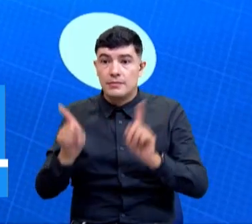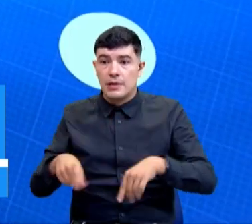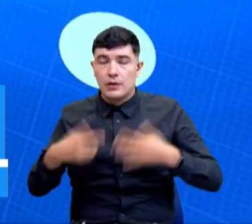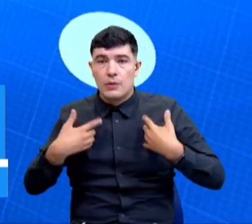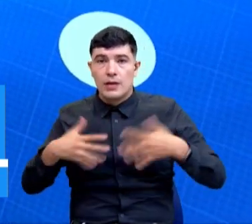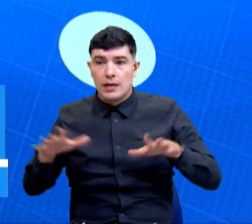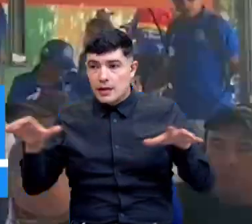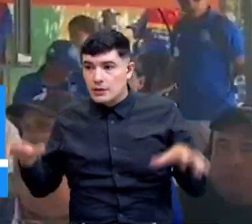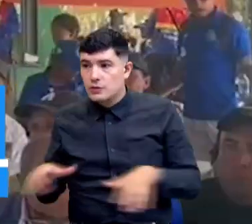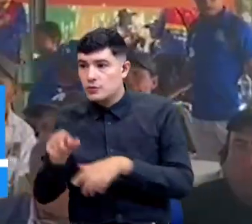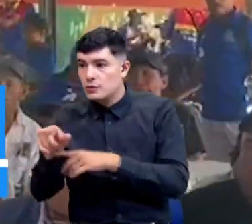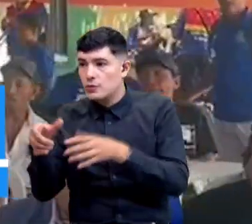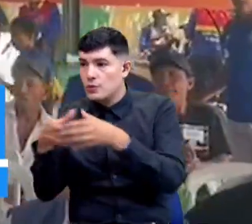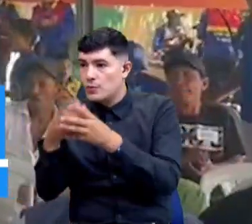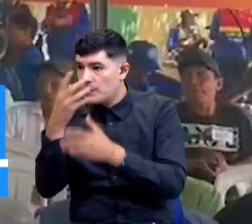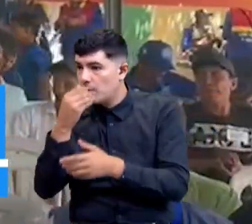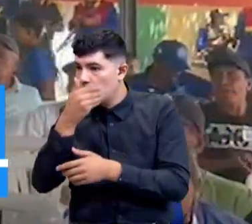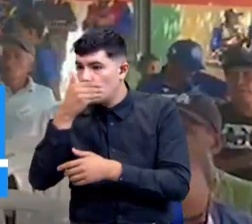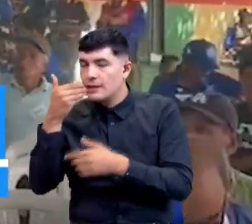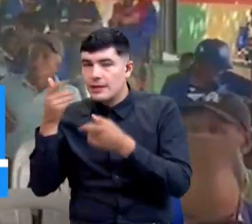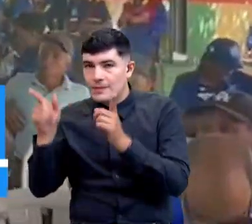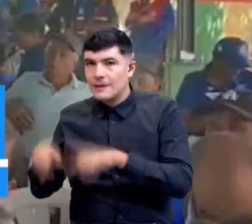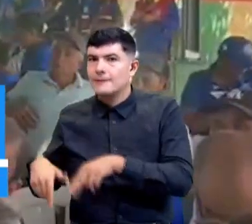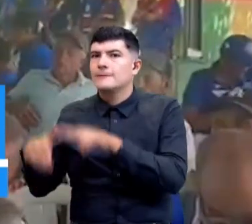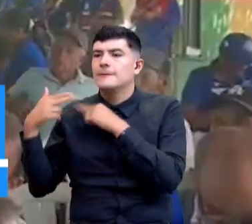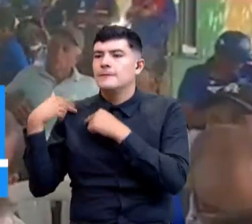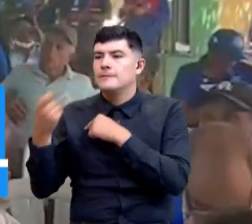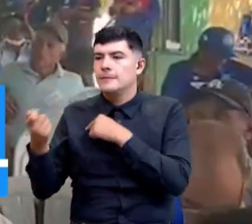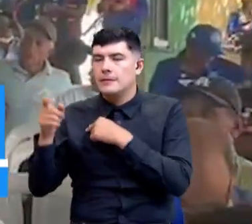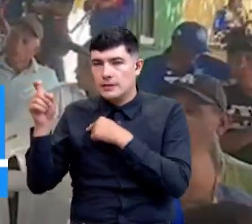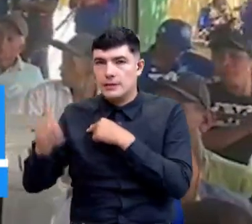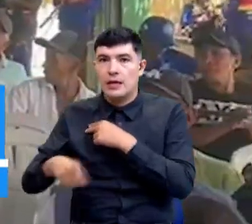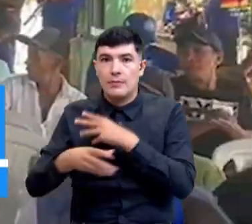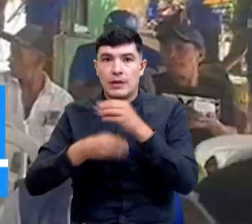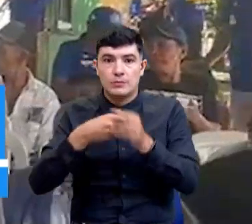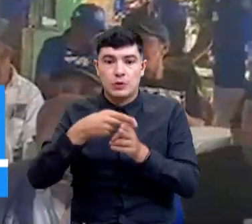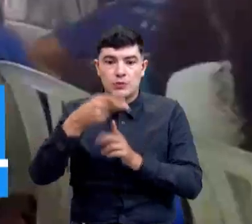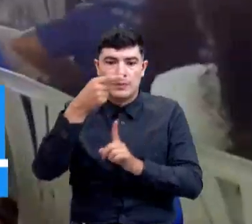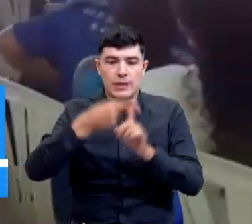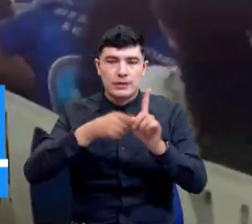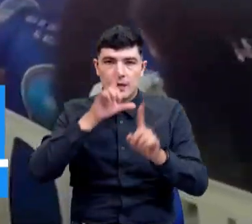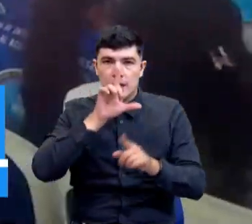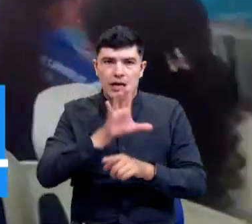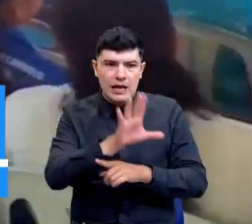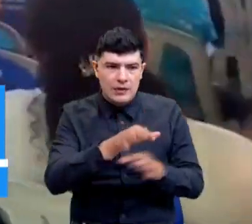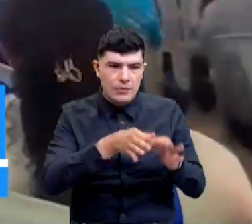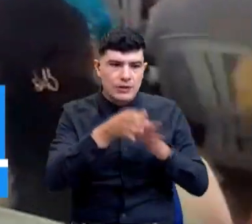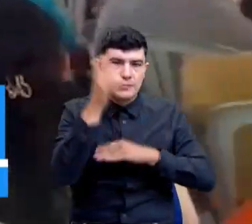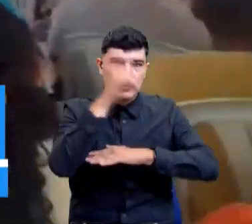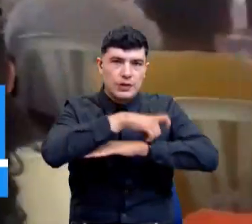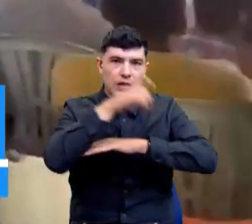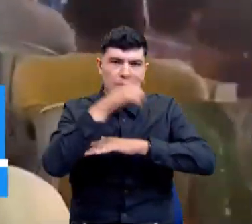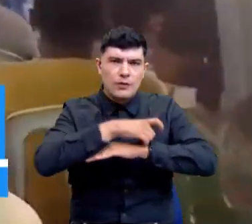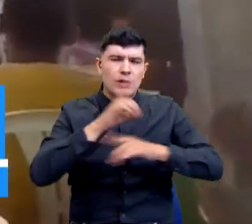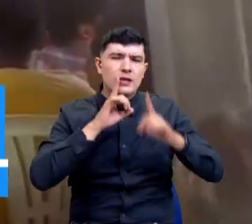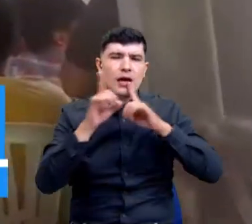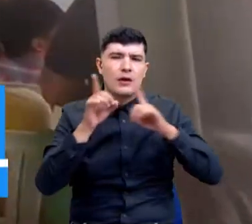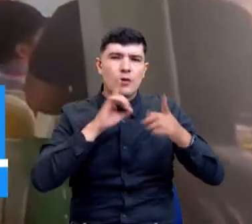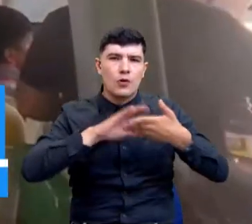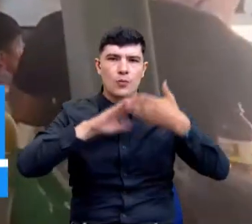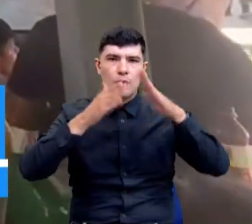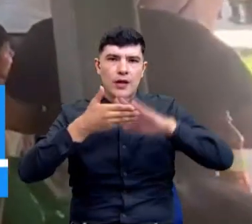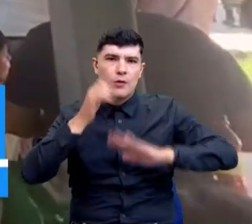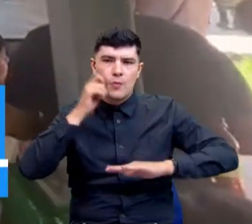actor armado. Se espera que para el mes de julio se realice el diálogo regional humanitario en Tibú, donde se espera la participación de